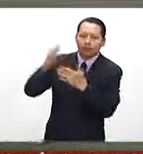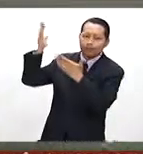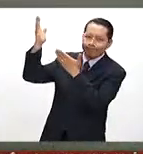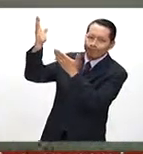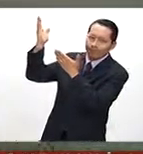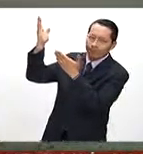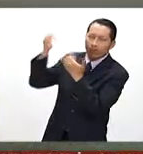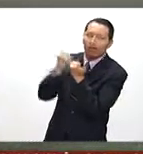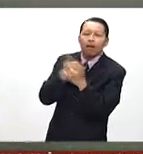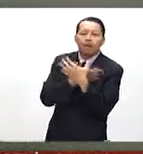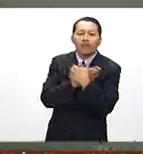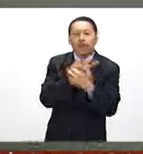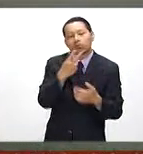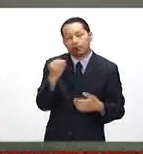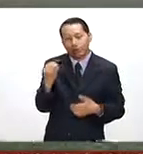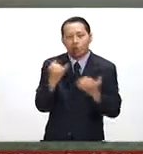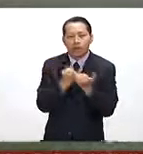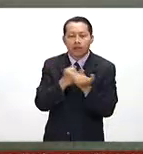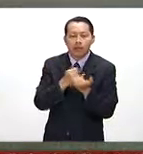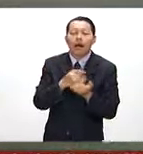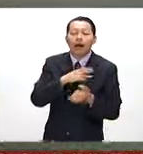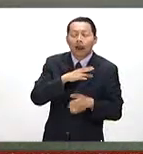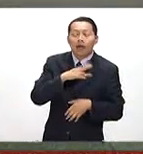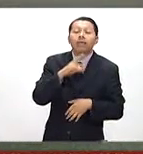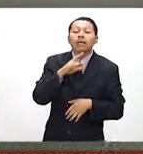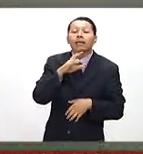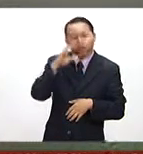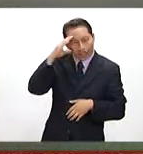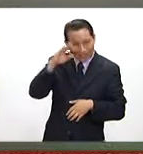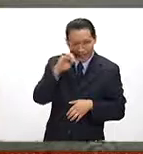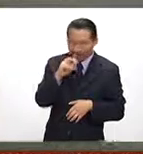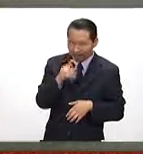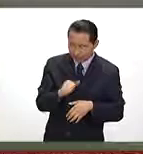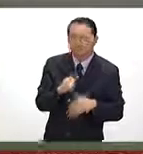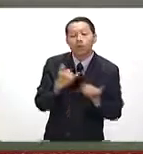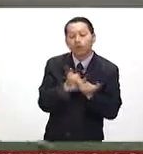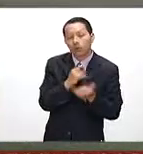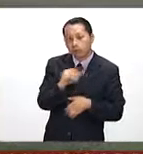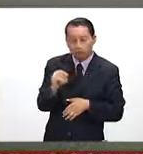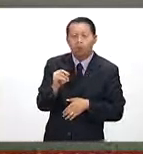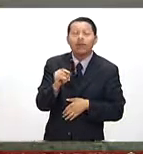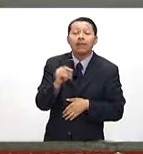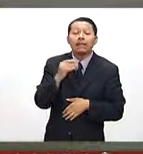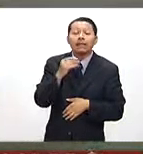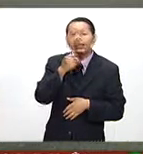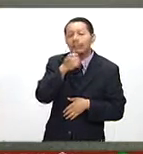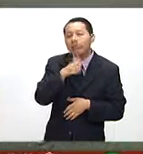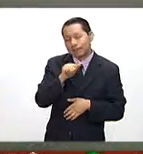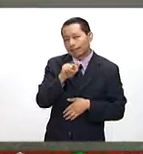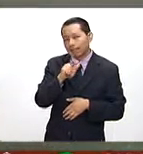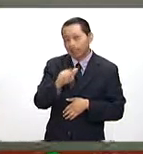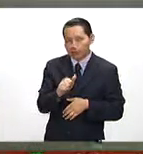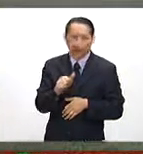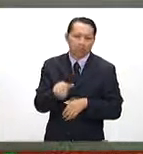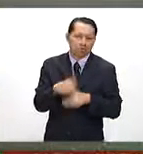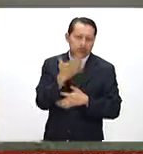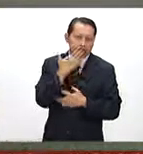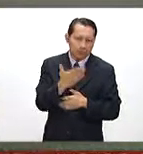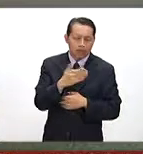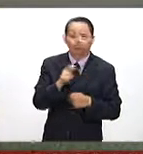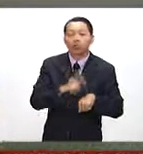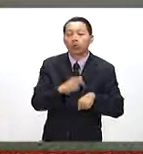hablábamos de Albania 2-0, el de República de Irlanda 1-0 y Islandia. Islandia sigue espectacular. Minuto